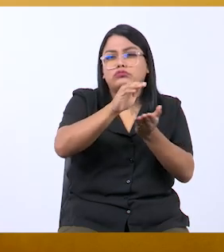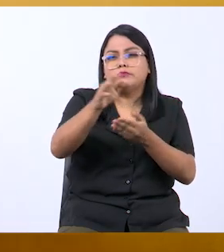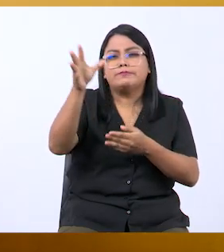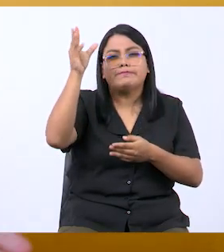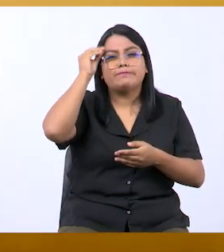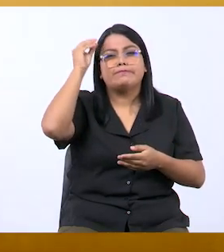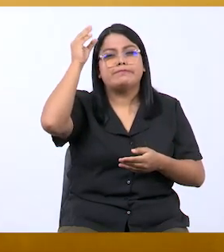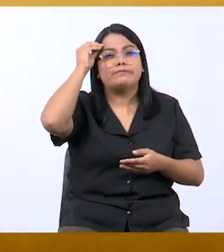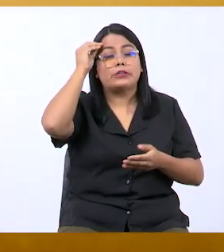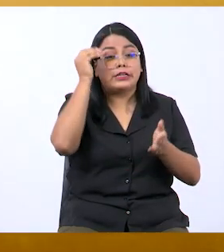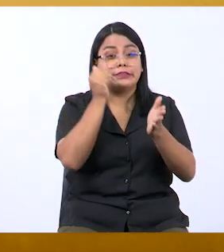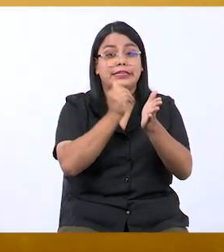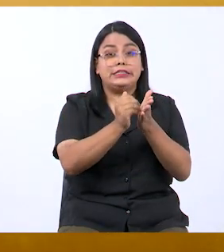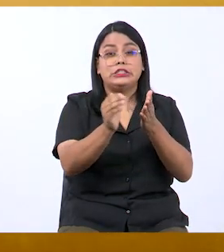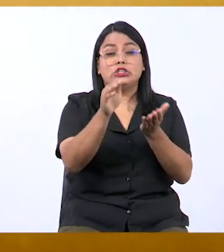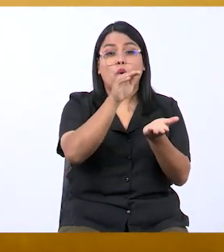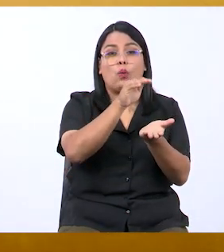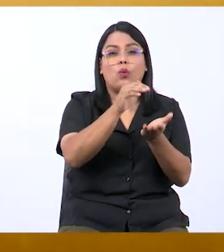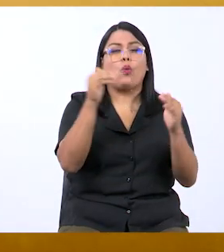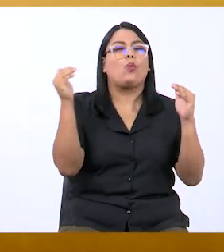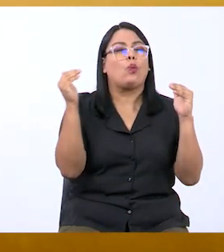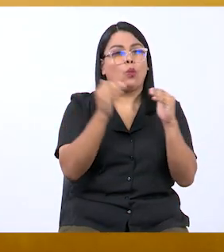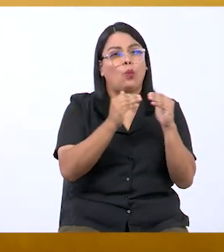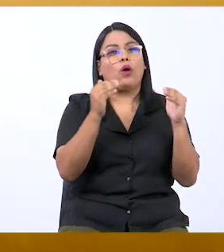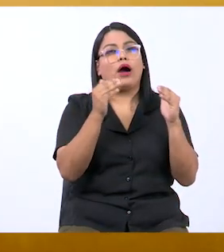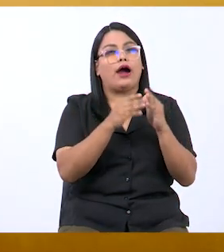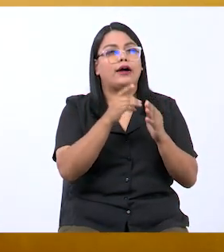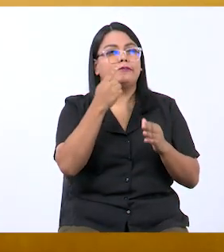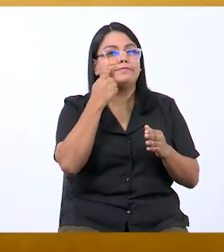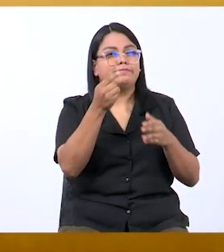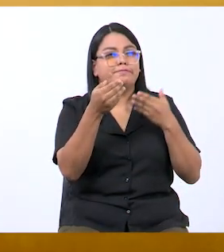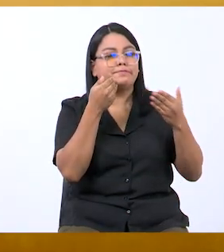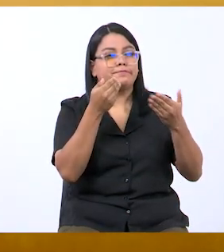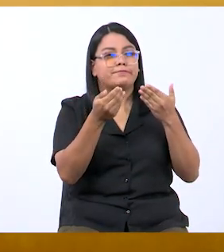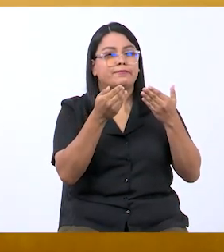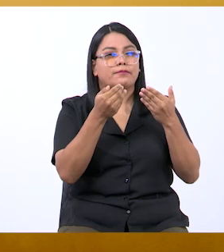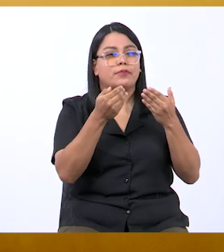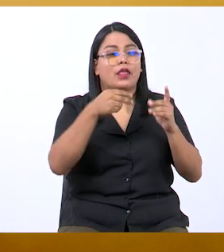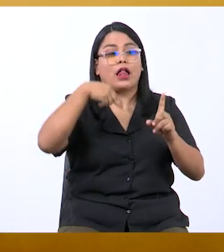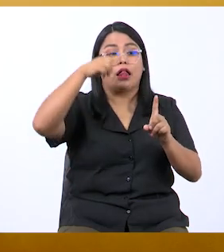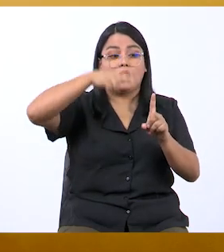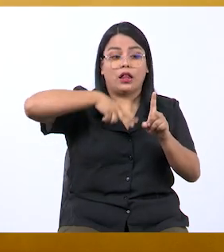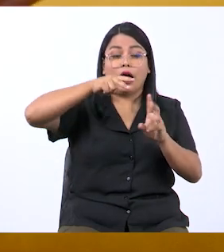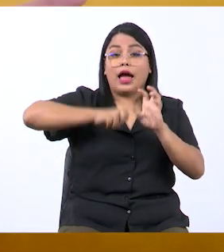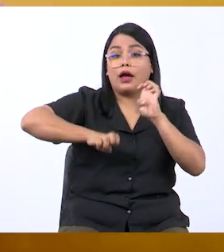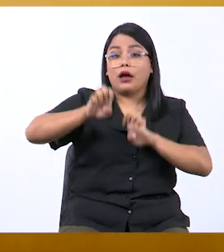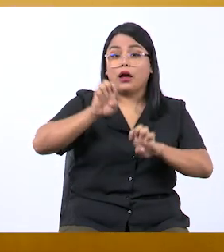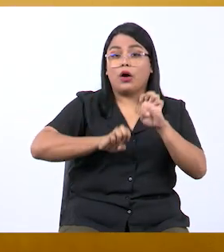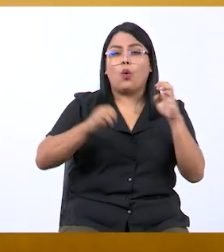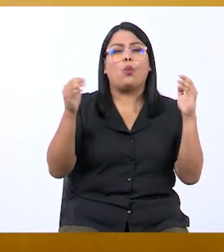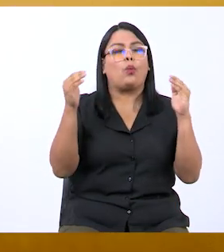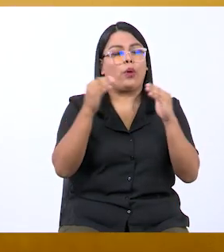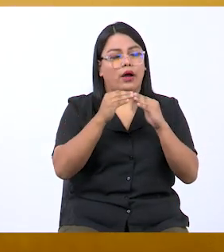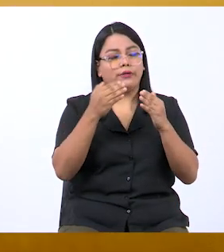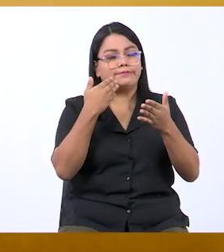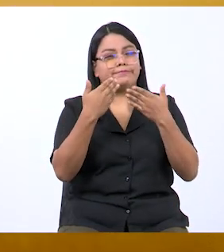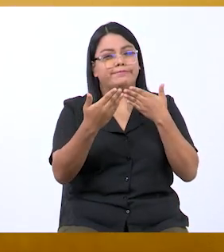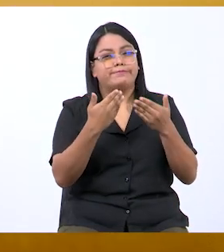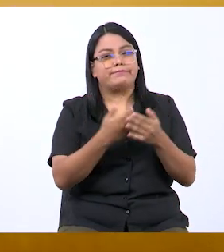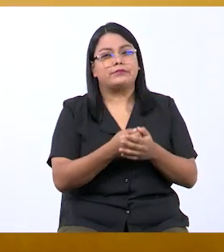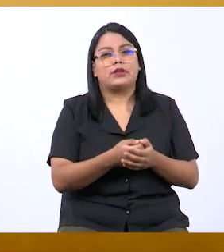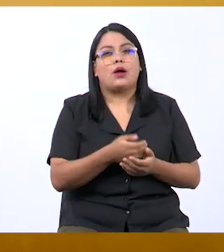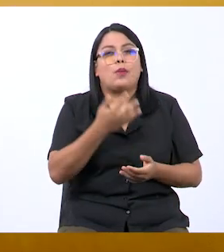ido adquiriendo desde el inicio. Y también se le dictan, digamos, los criterios con el que se le va a evaluar. Eso también lo